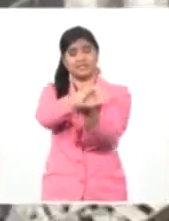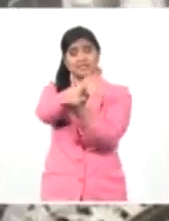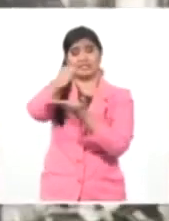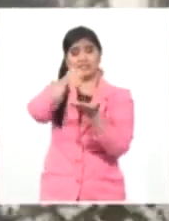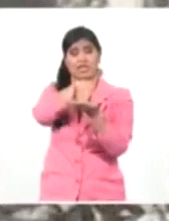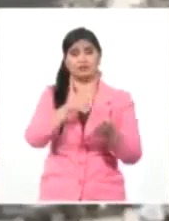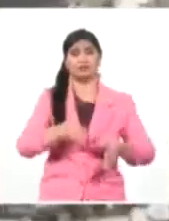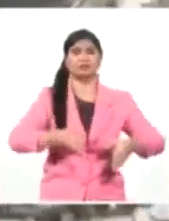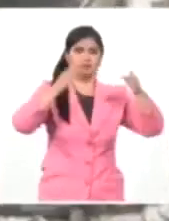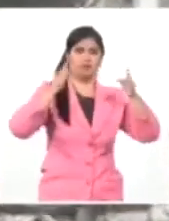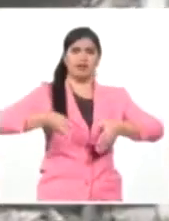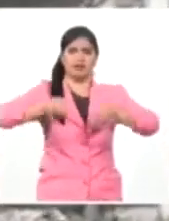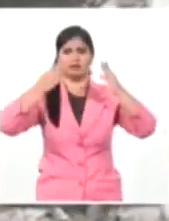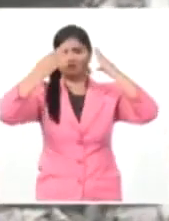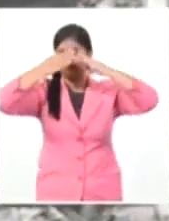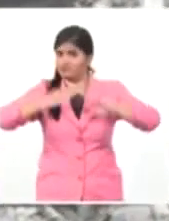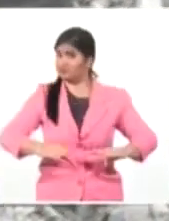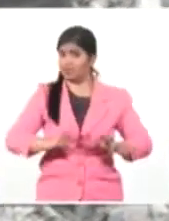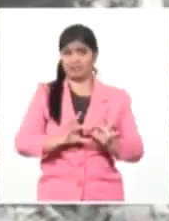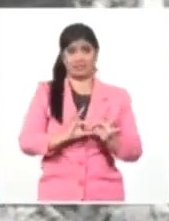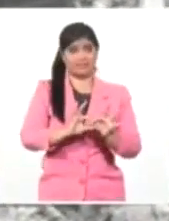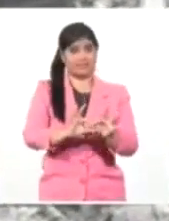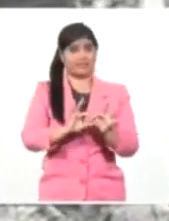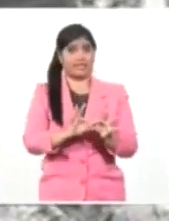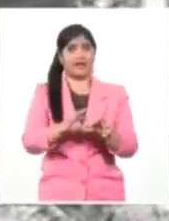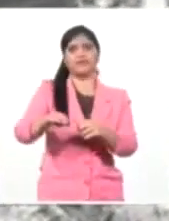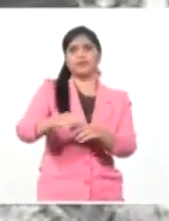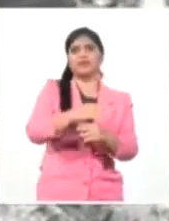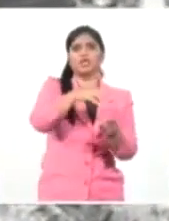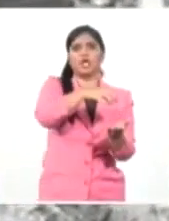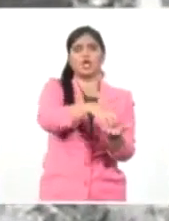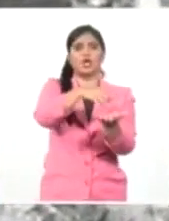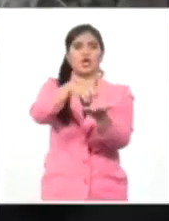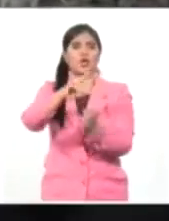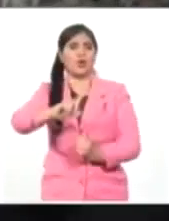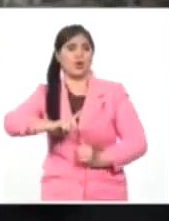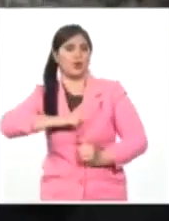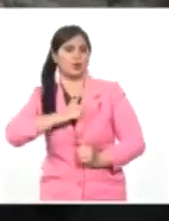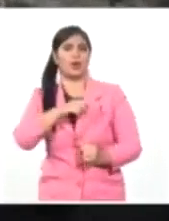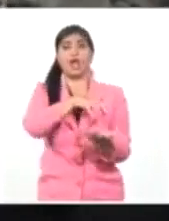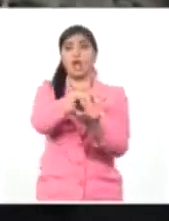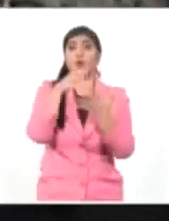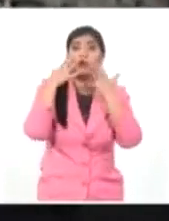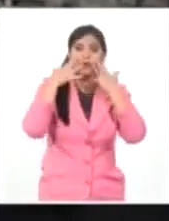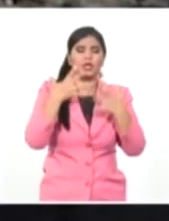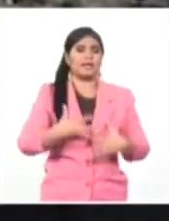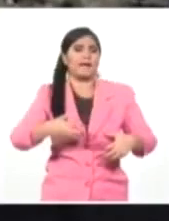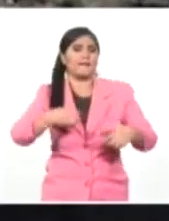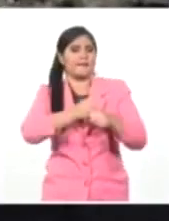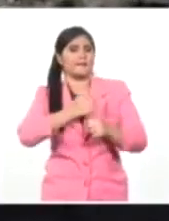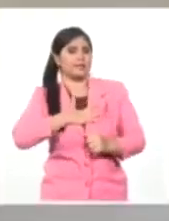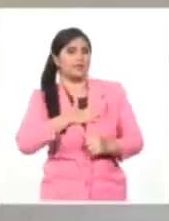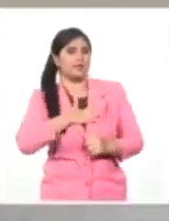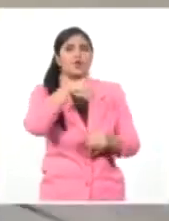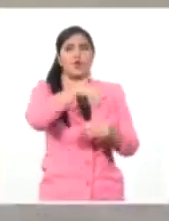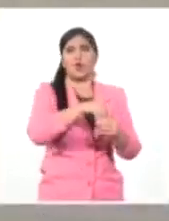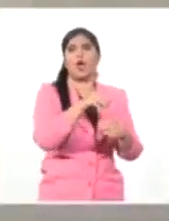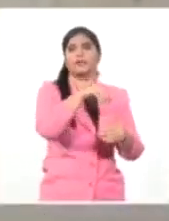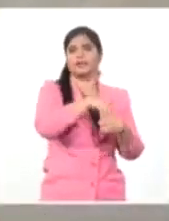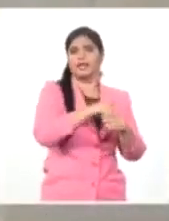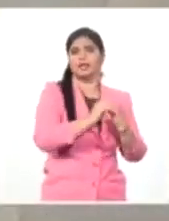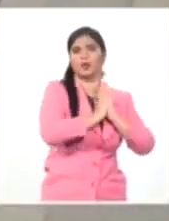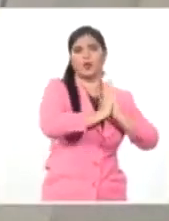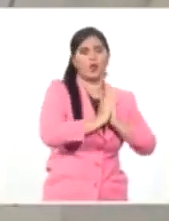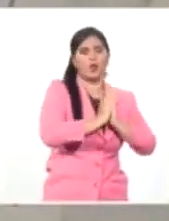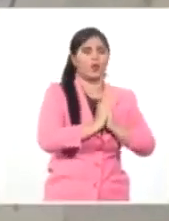hostil ocasionó daños materiales en entidades culturales y sitios arqueológicos como el antiguo castillo de